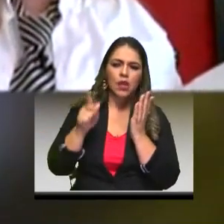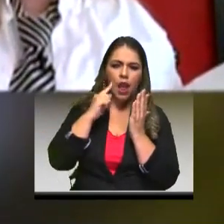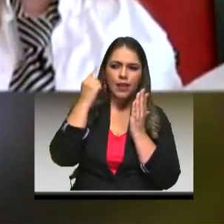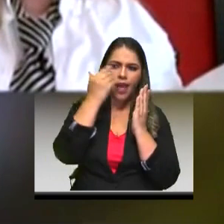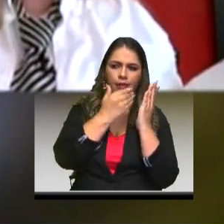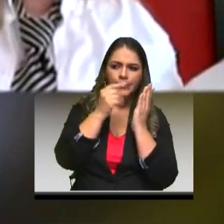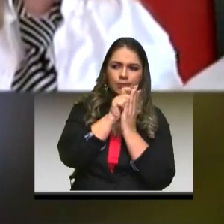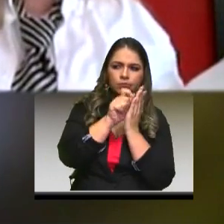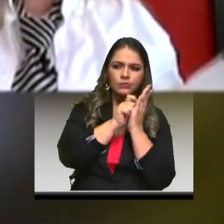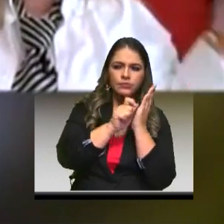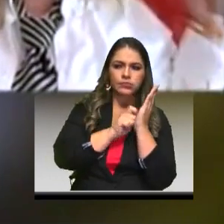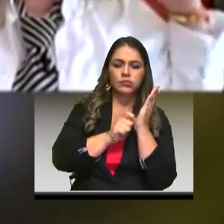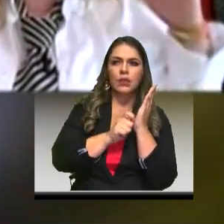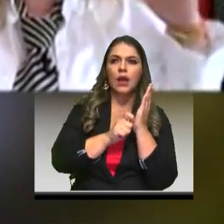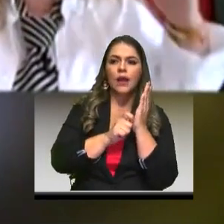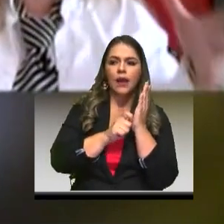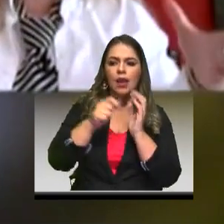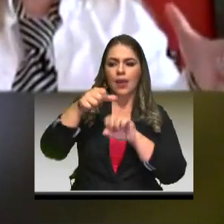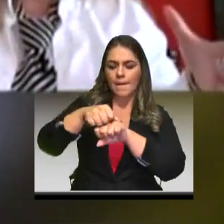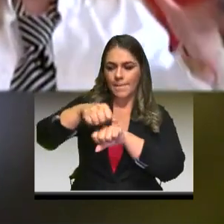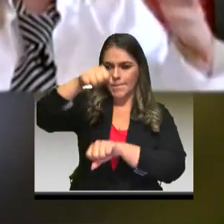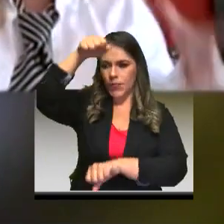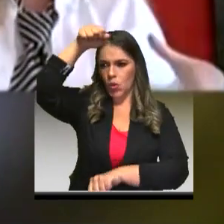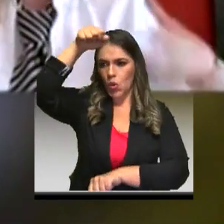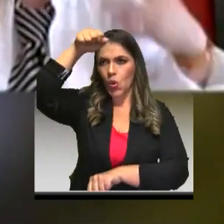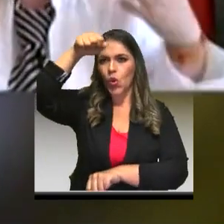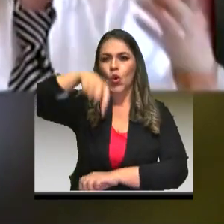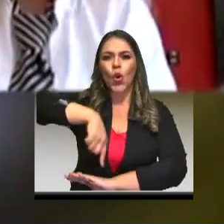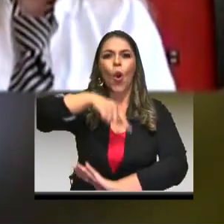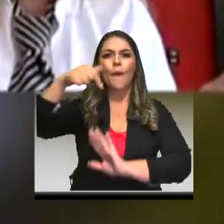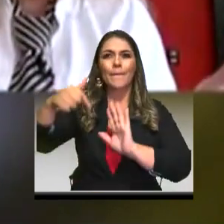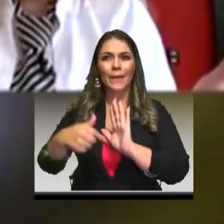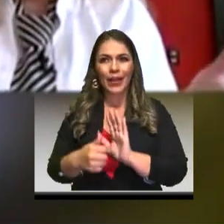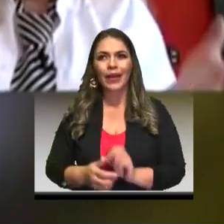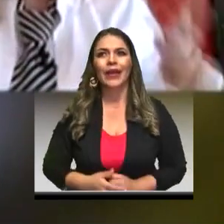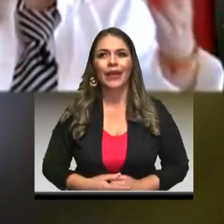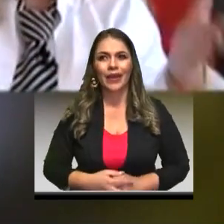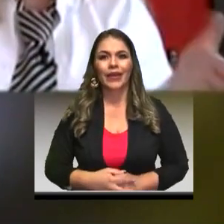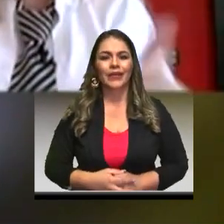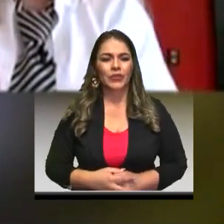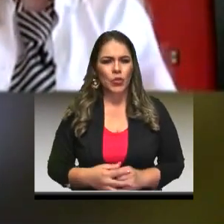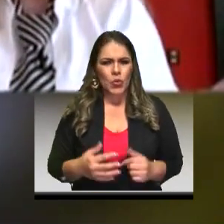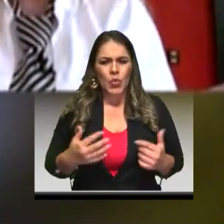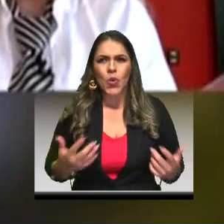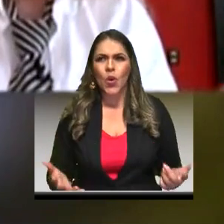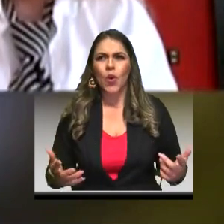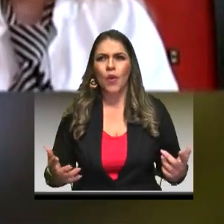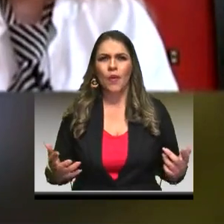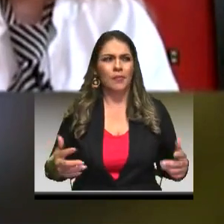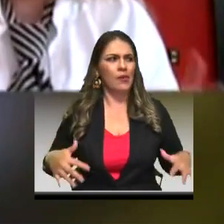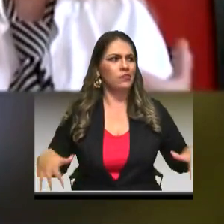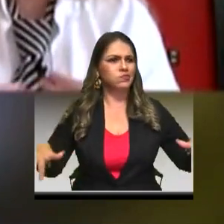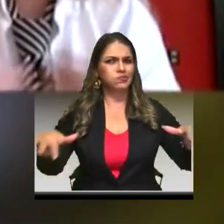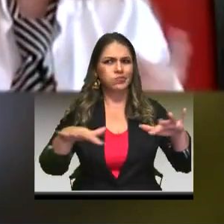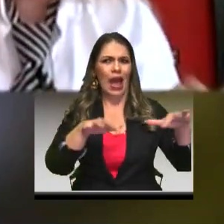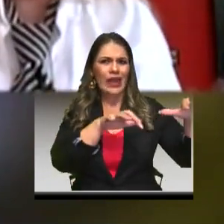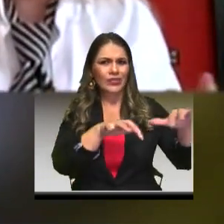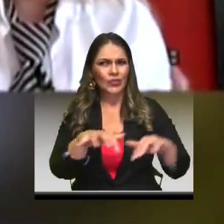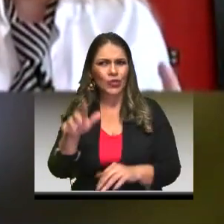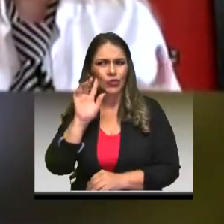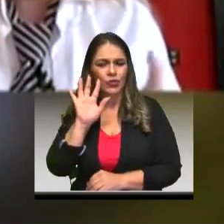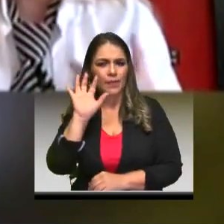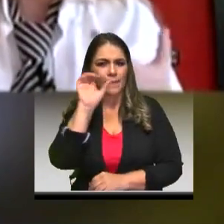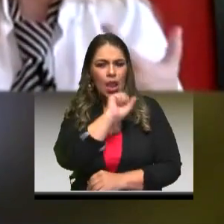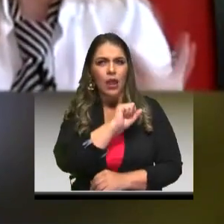una ventana impresionante de poder verlos comportarse dentro de otros contextos. Entonces, a